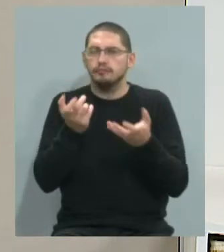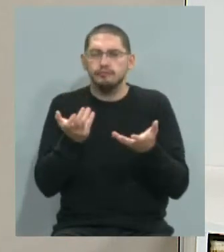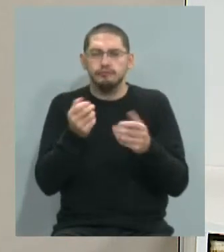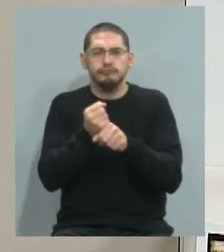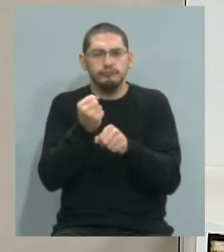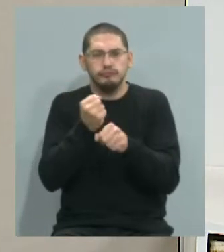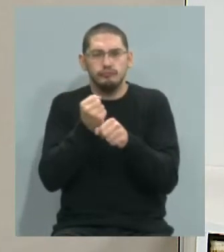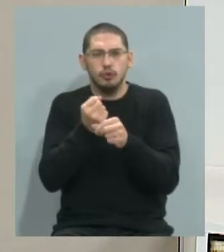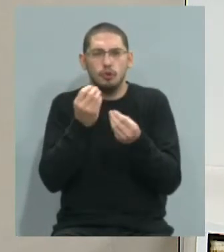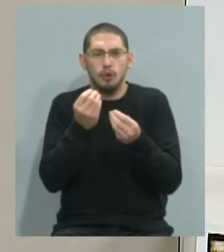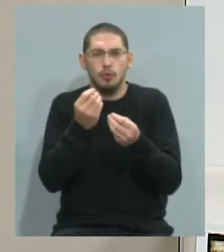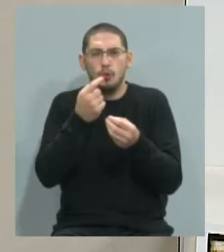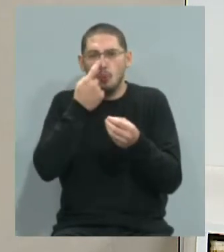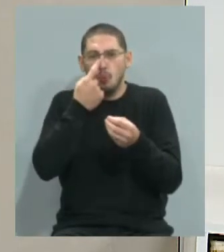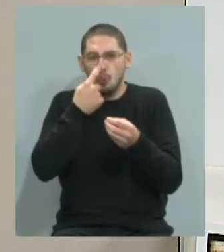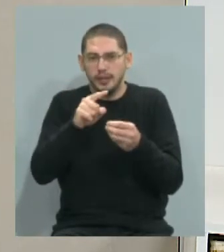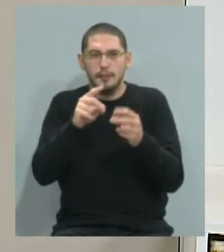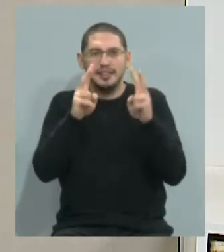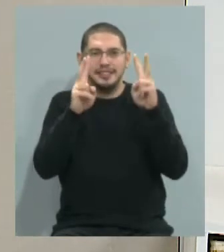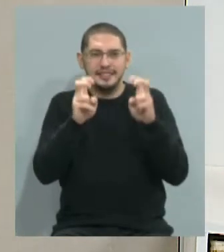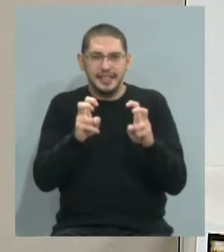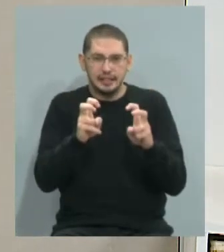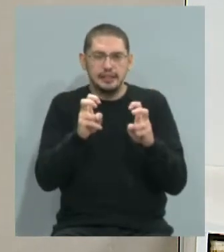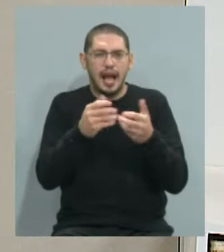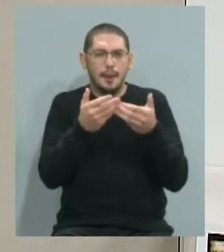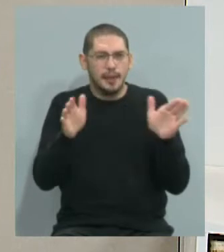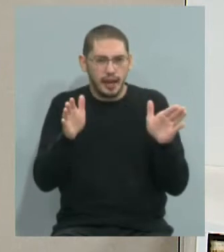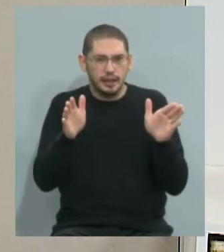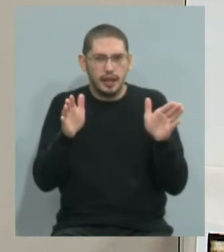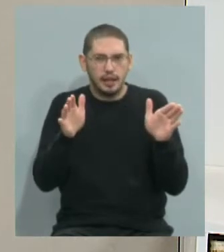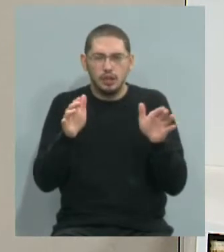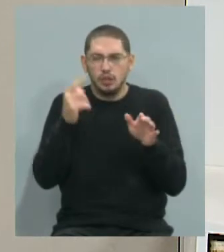adelante para llegar a la definición de ciencia abierta. ¿Y qué significa?